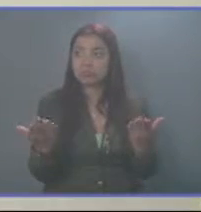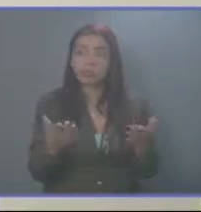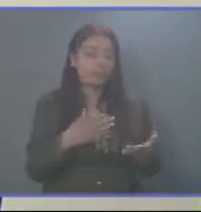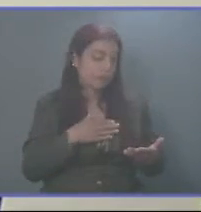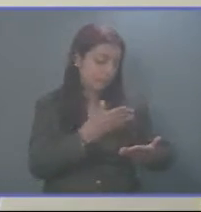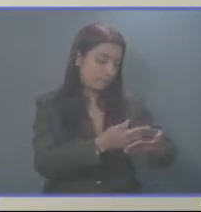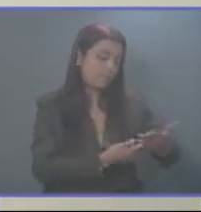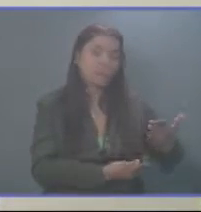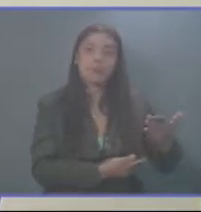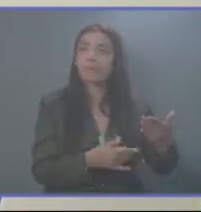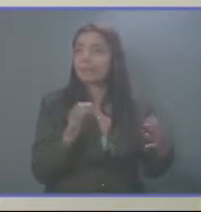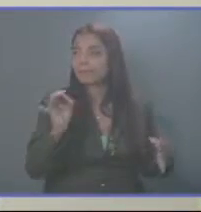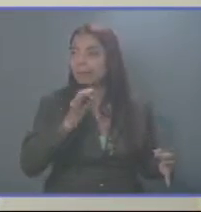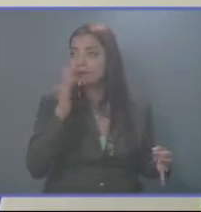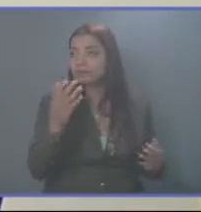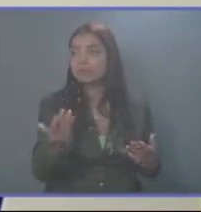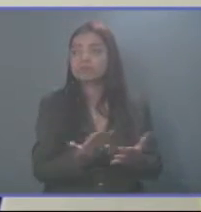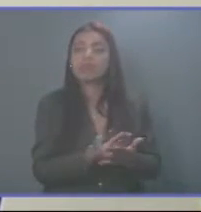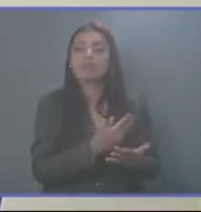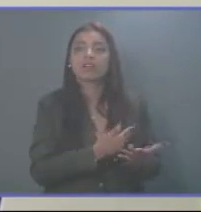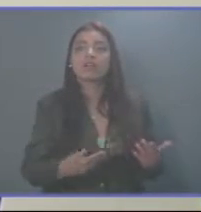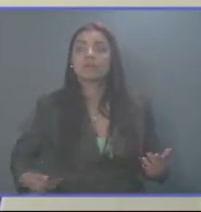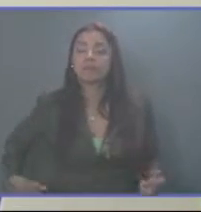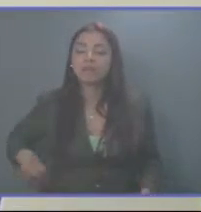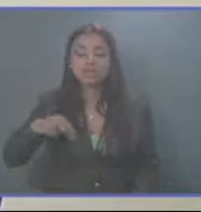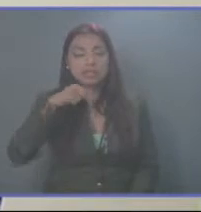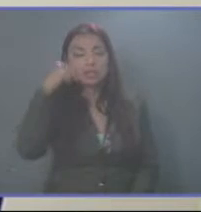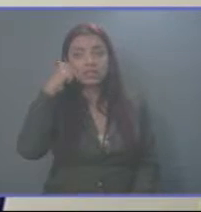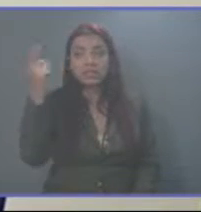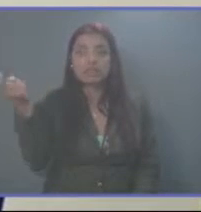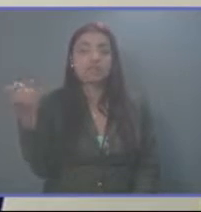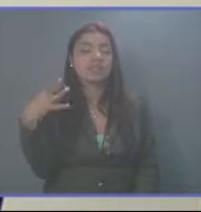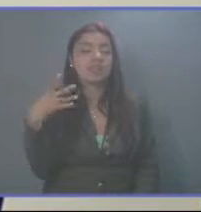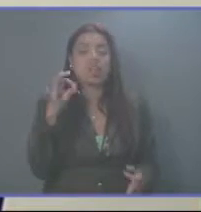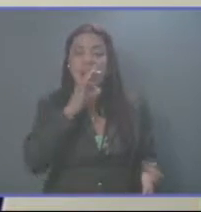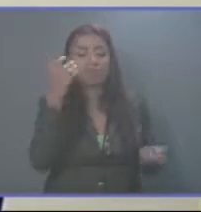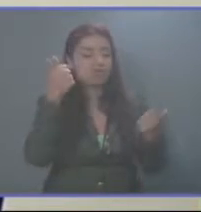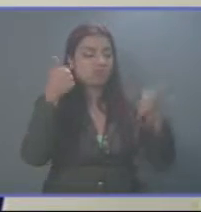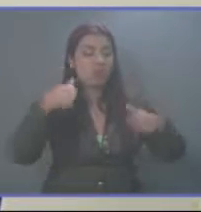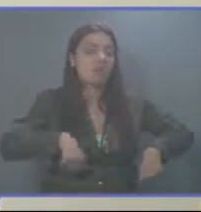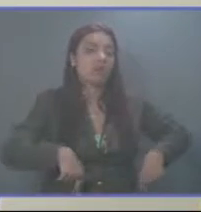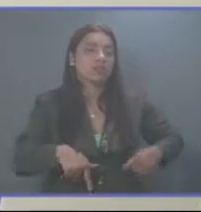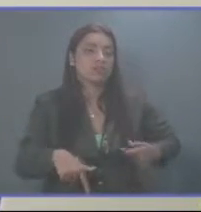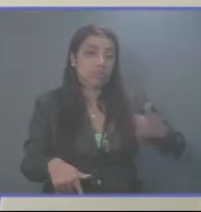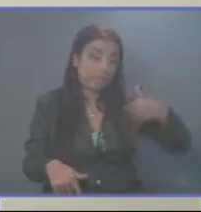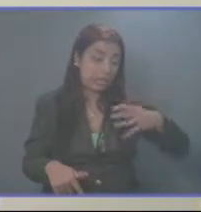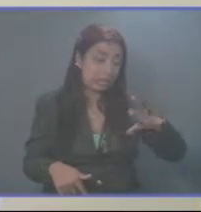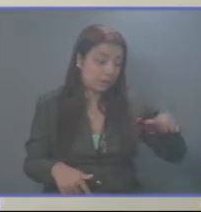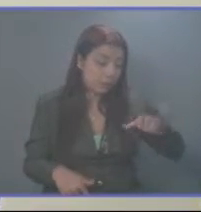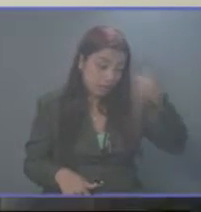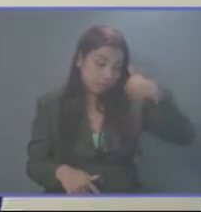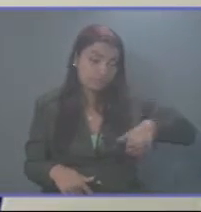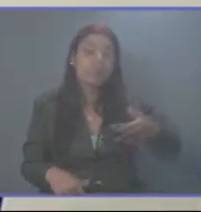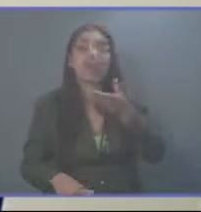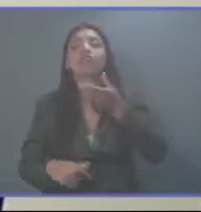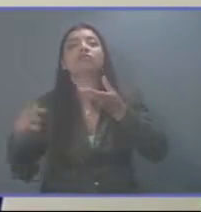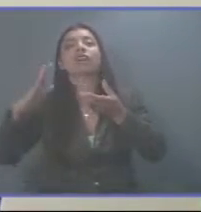también la nota del presidente donde dice que veta por inconveniente.